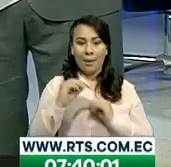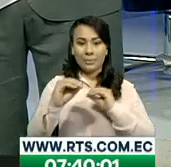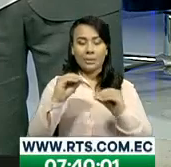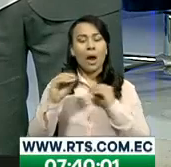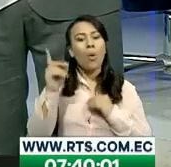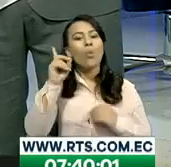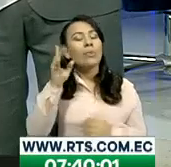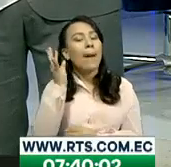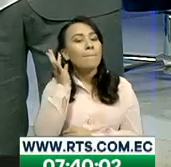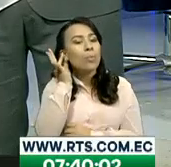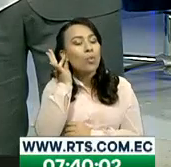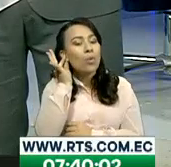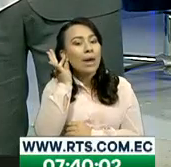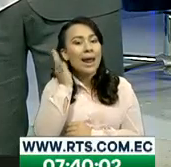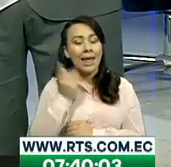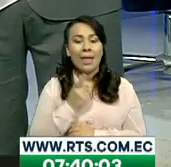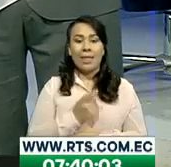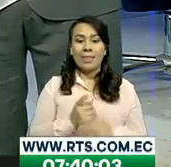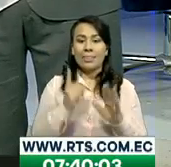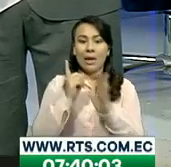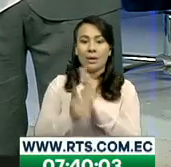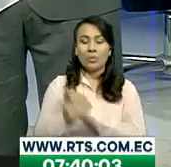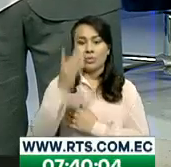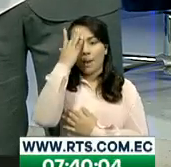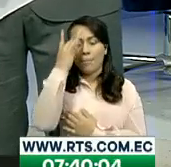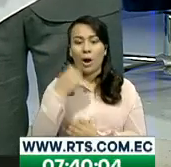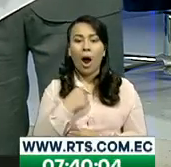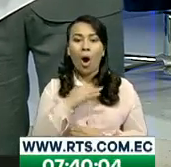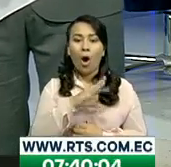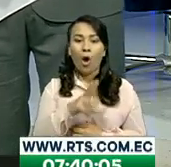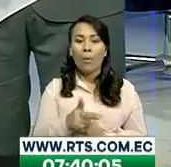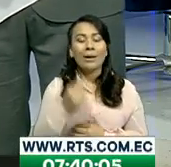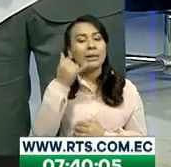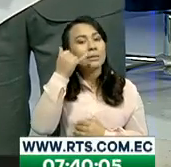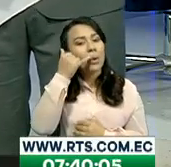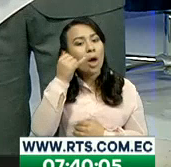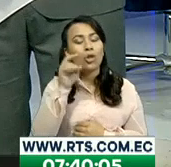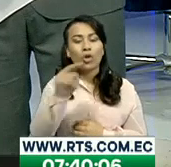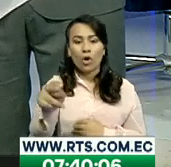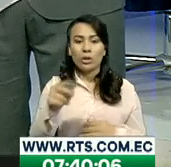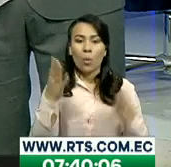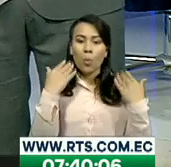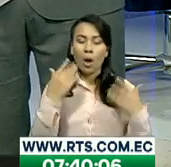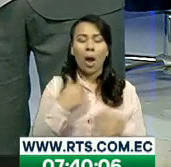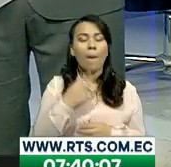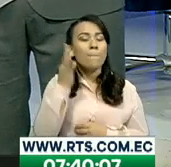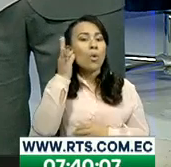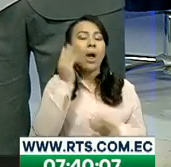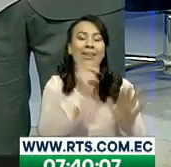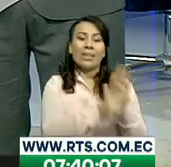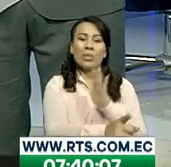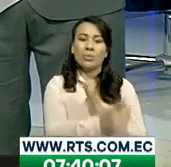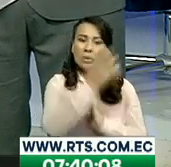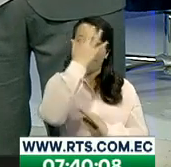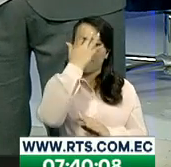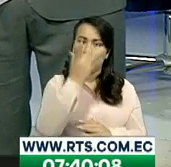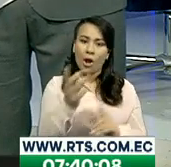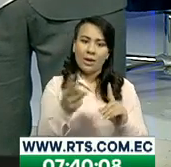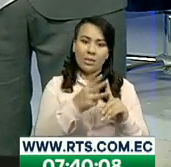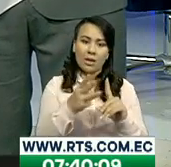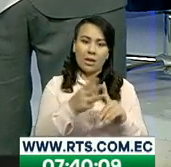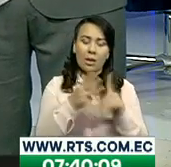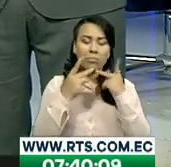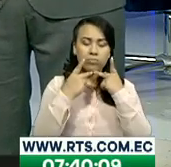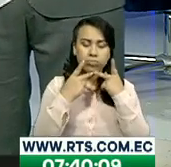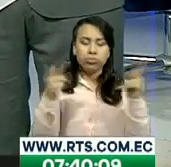Una mujer denunció el robo de un celular en el norte de Guayaquil. La joven hizo la denuncia a través de redes